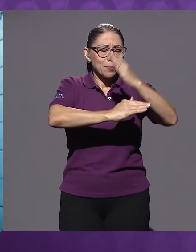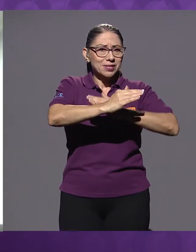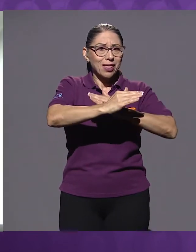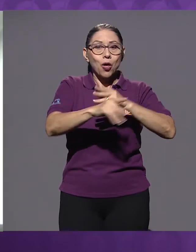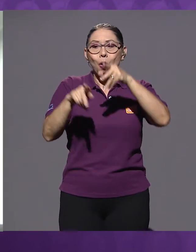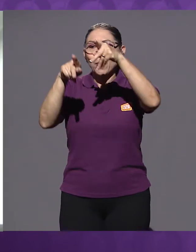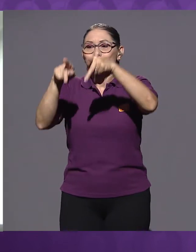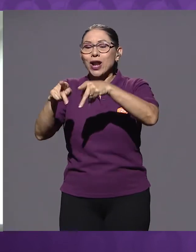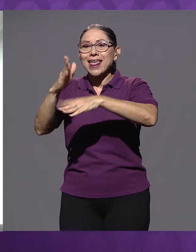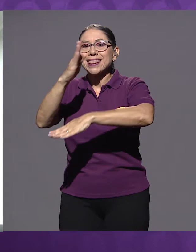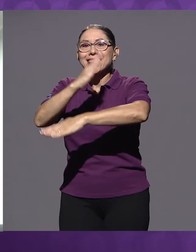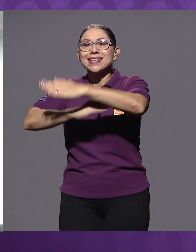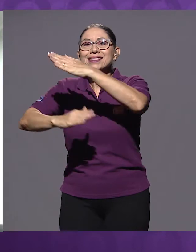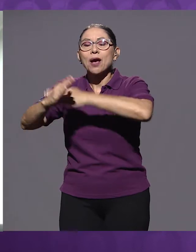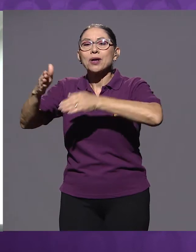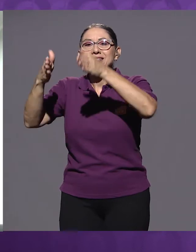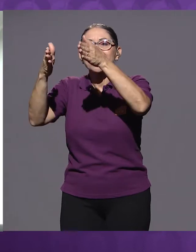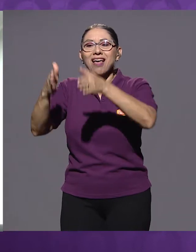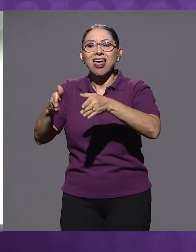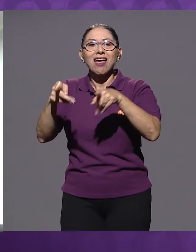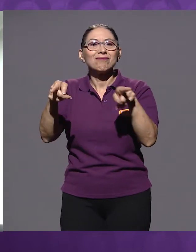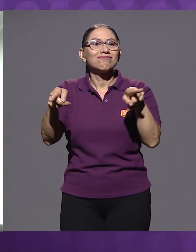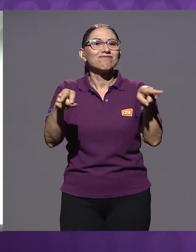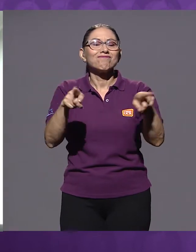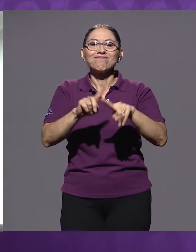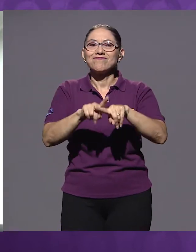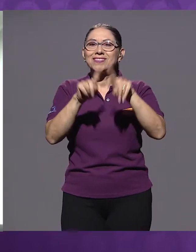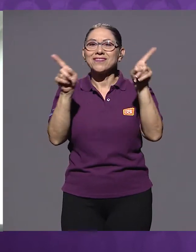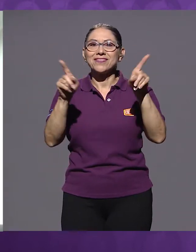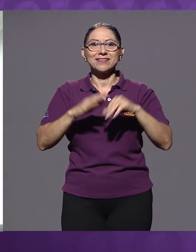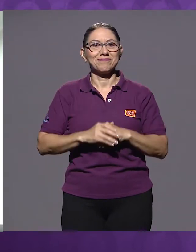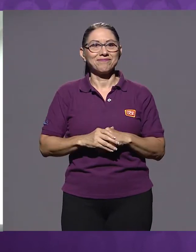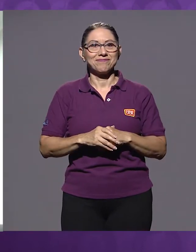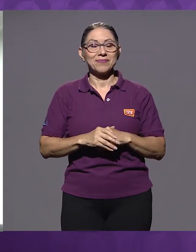discapacitada. También toca entender que el lenguaje